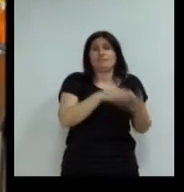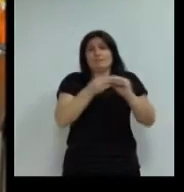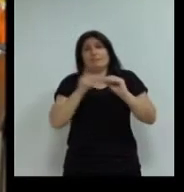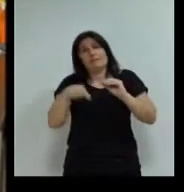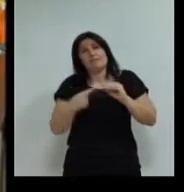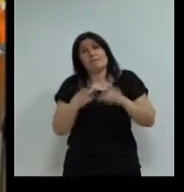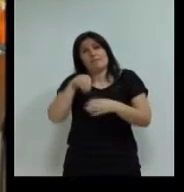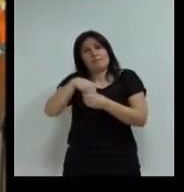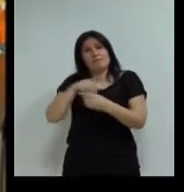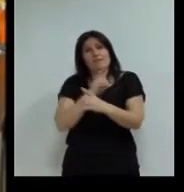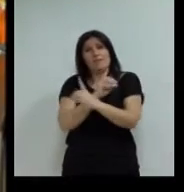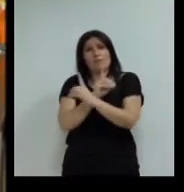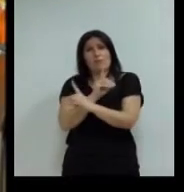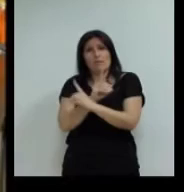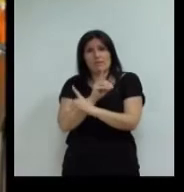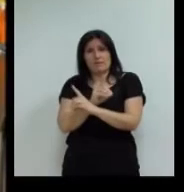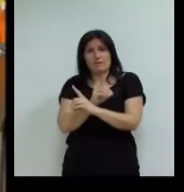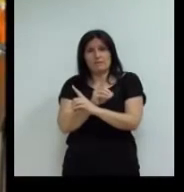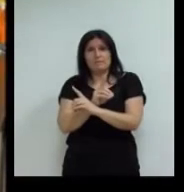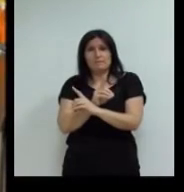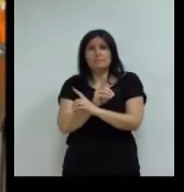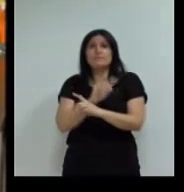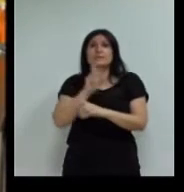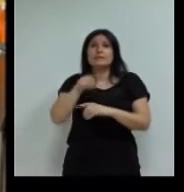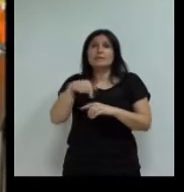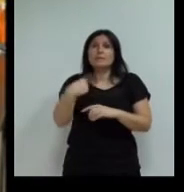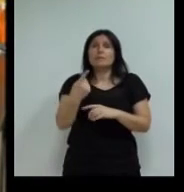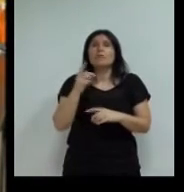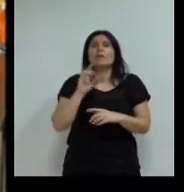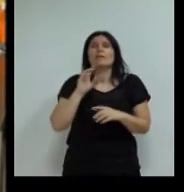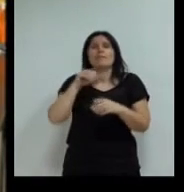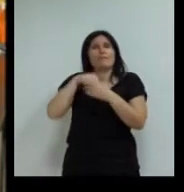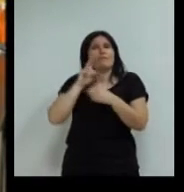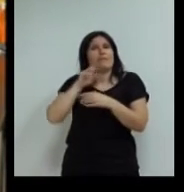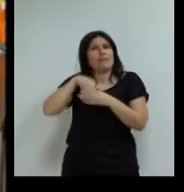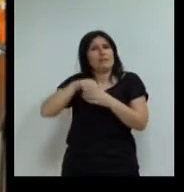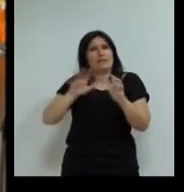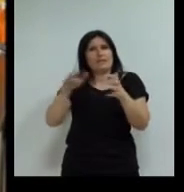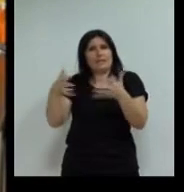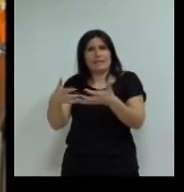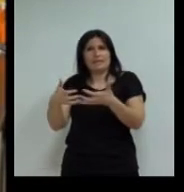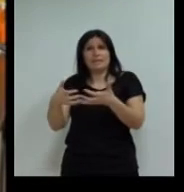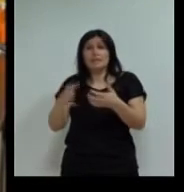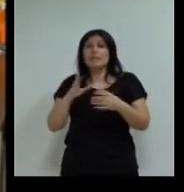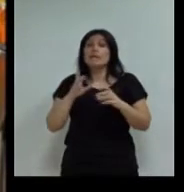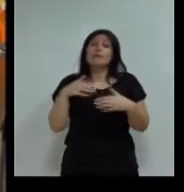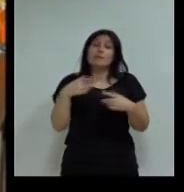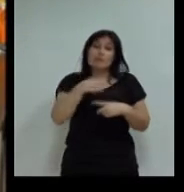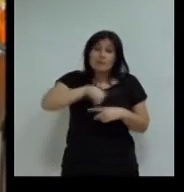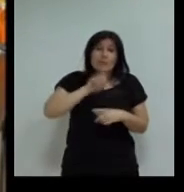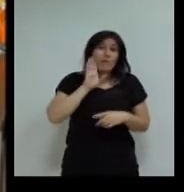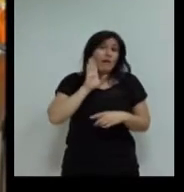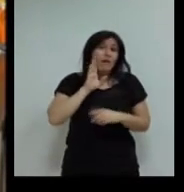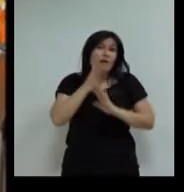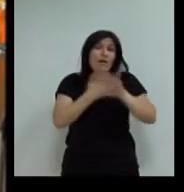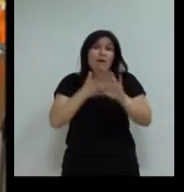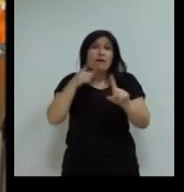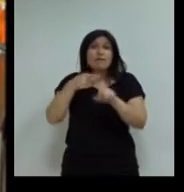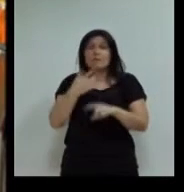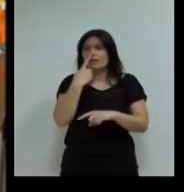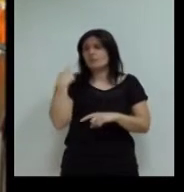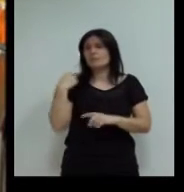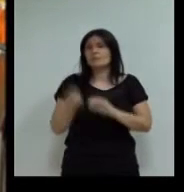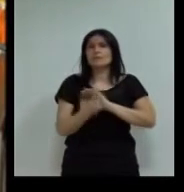luego tengan ese reflejo en el visionado online. Para lo cual el año pasado pusimos en marcha un sitio web